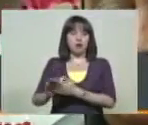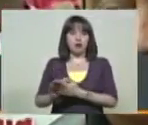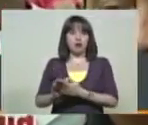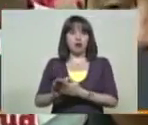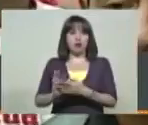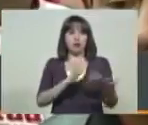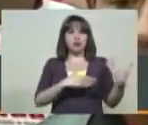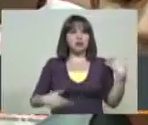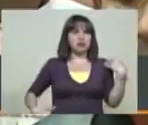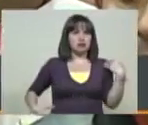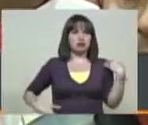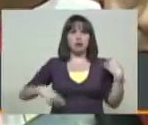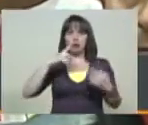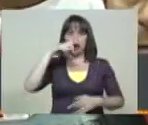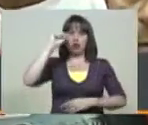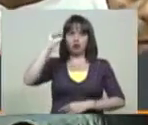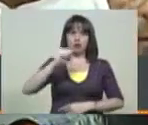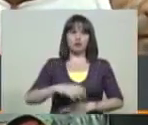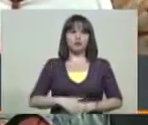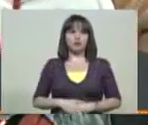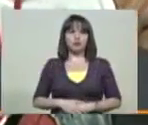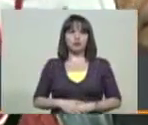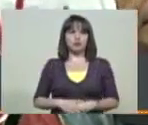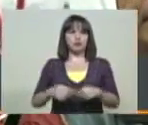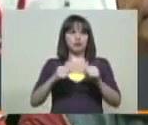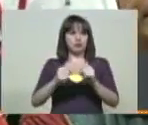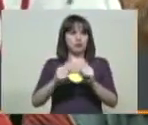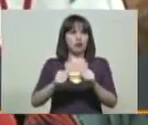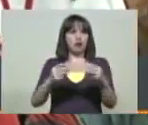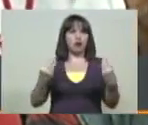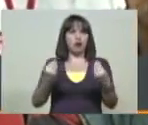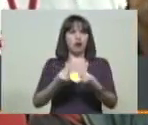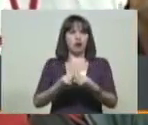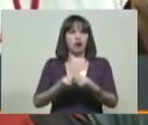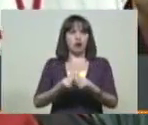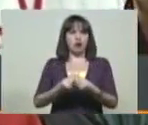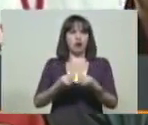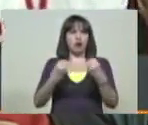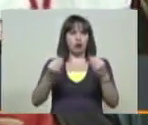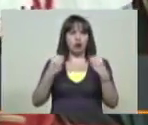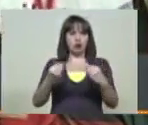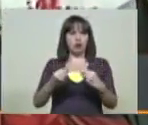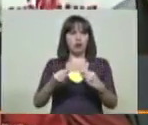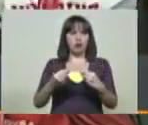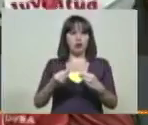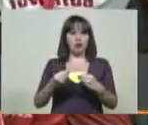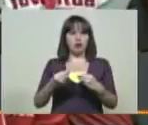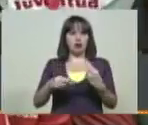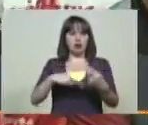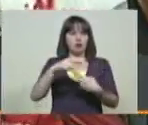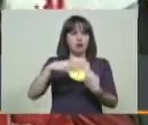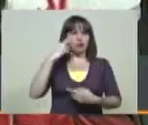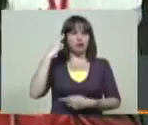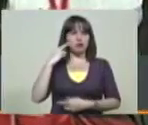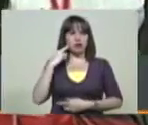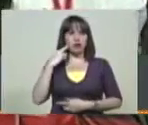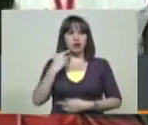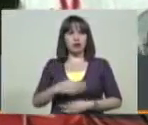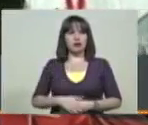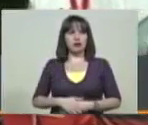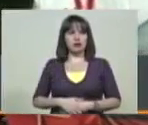se mantiene firme en defensa del legado del máximo líder de la revolución bolivariana compañeras y compañeros